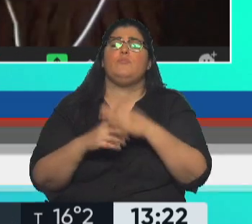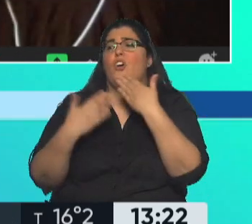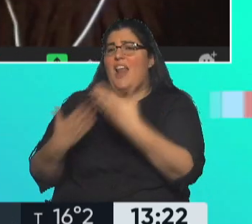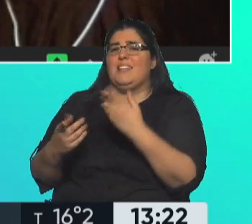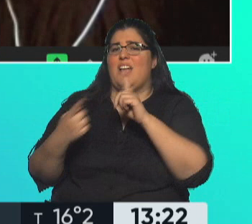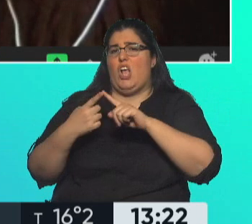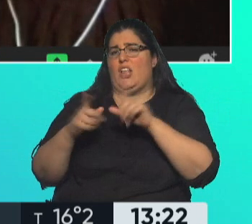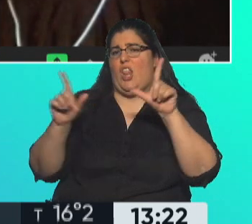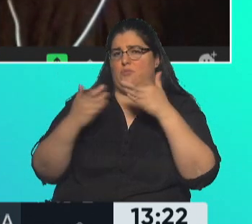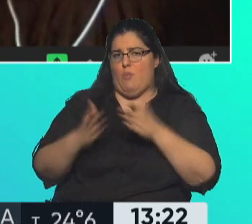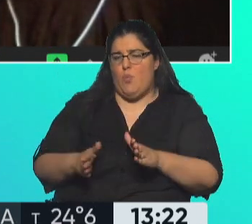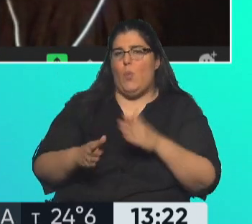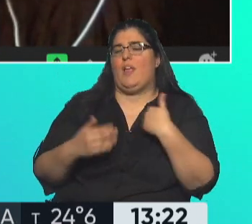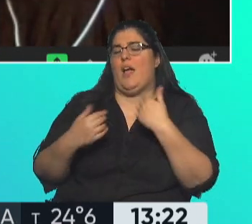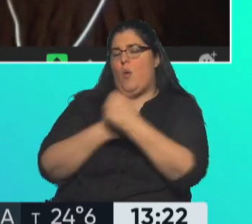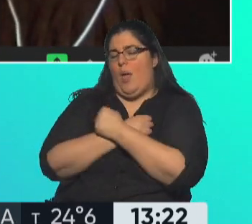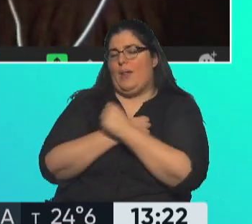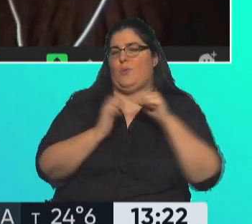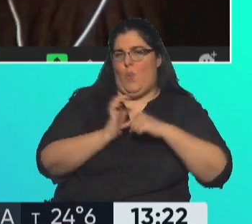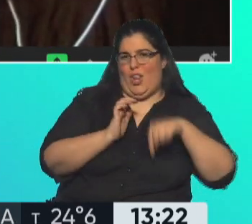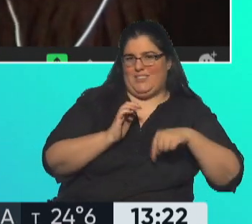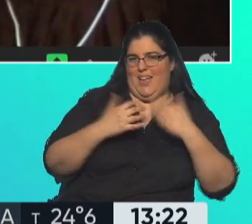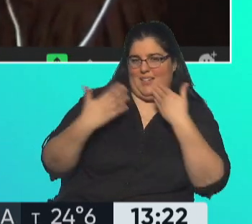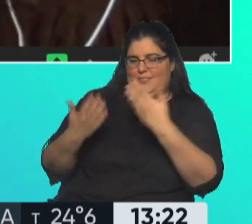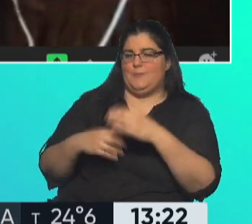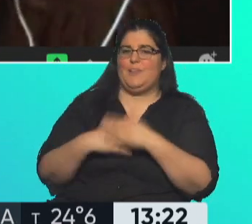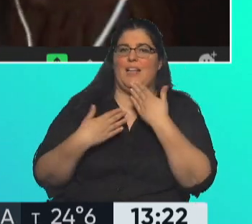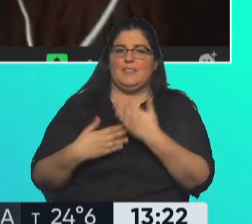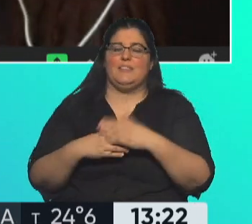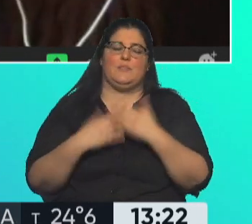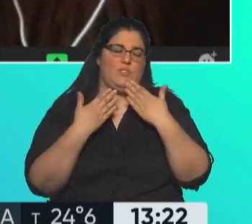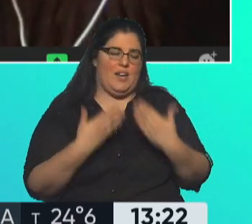con la televisión pública. Te mandamos un abrazo desde Buenos Aires. Gracias. Muchas gracias. Vamos